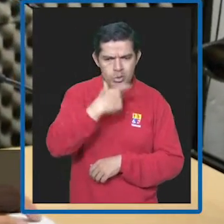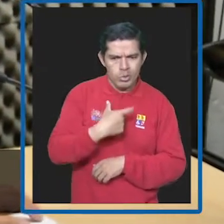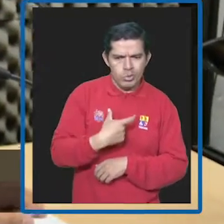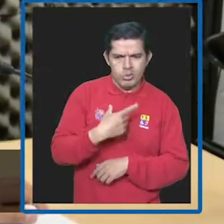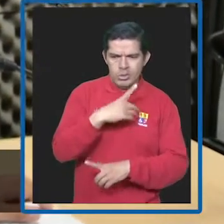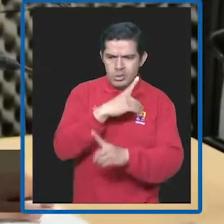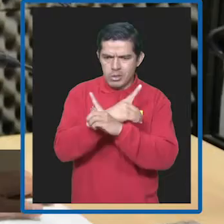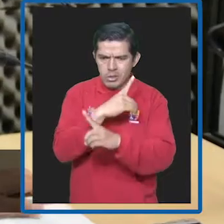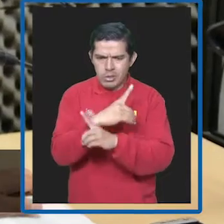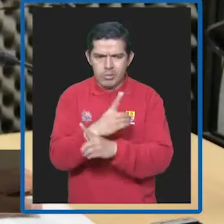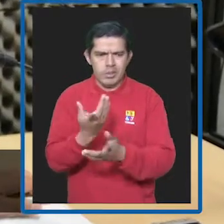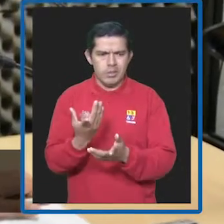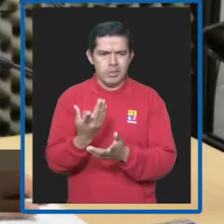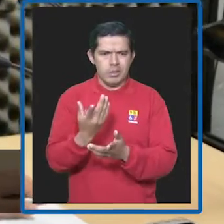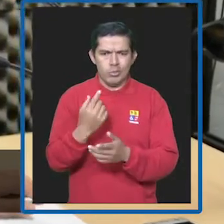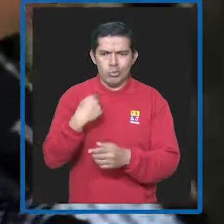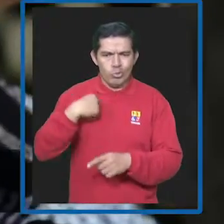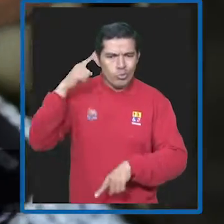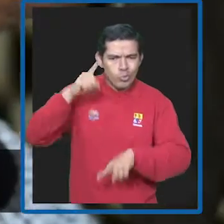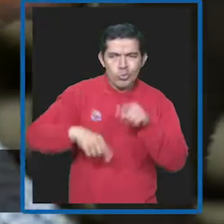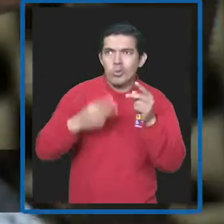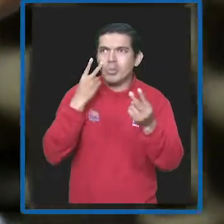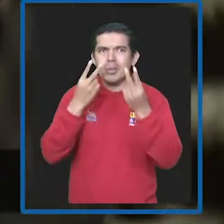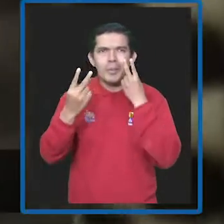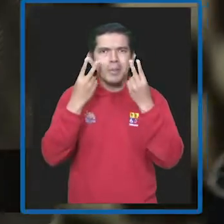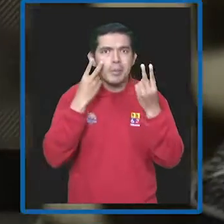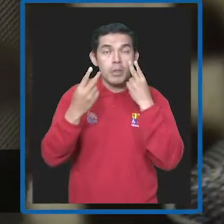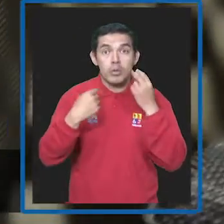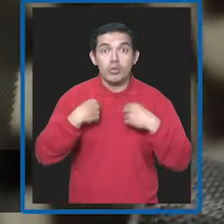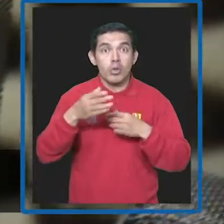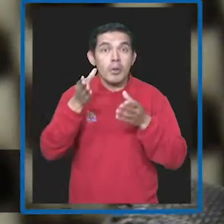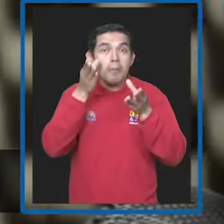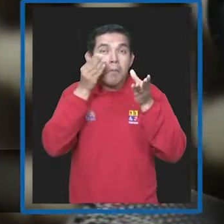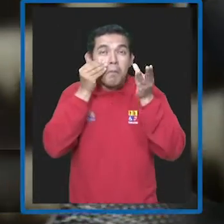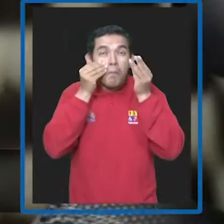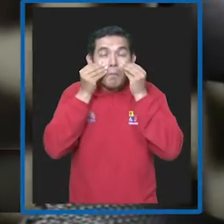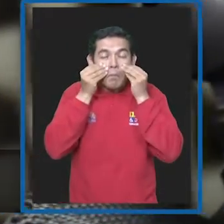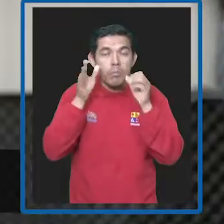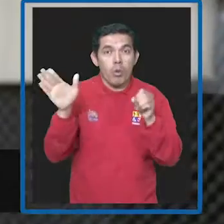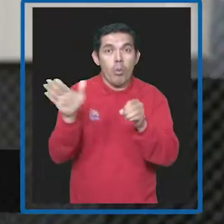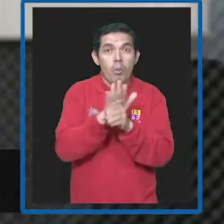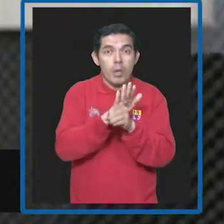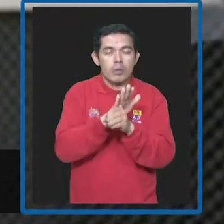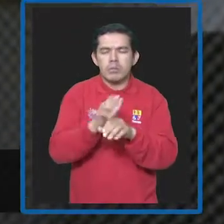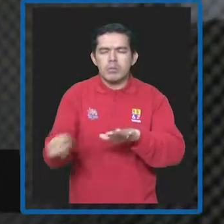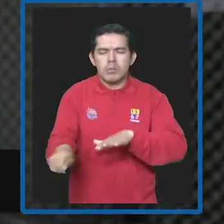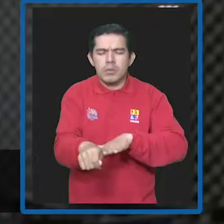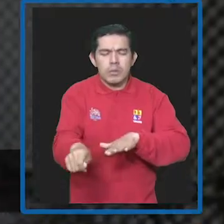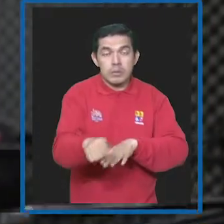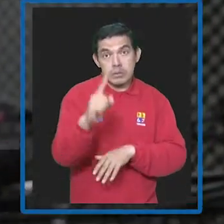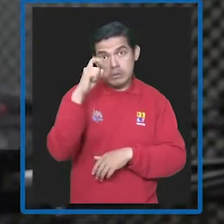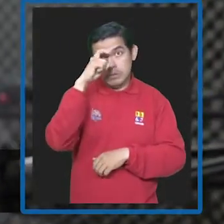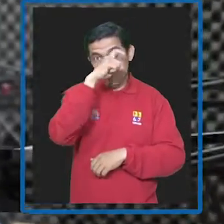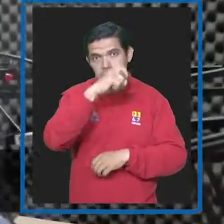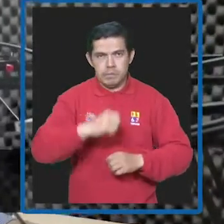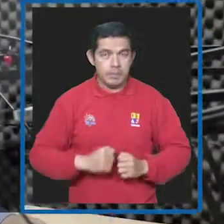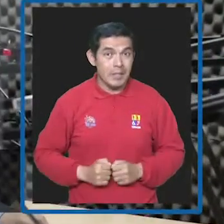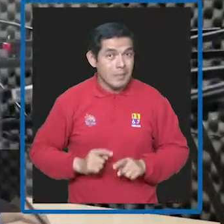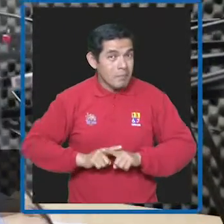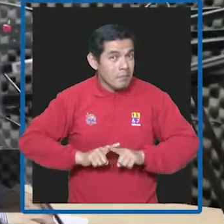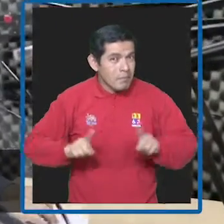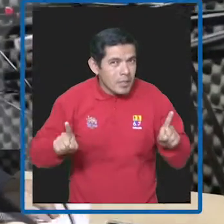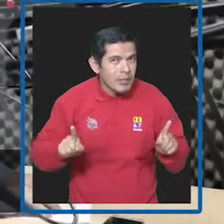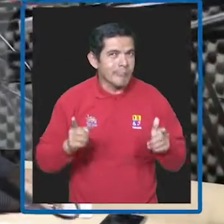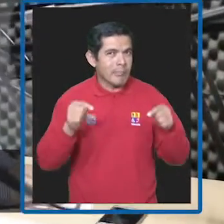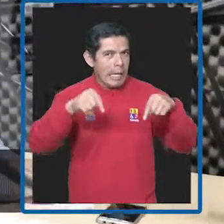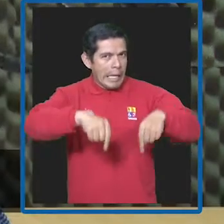con discapacidad visual severa como es la mía, porque soy ciego total, sí es bastante compleja. Pero